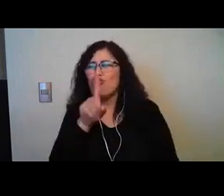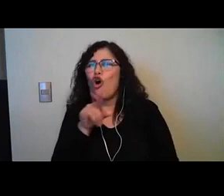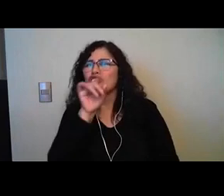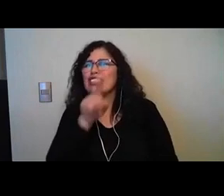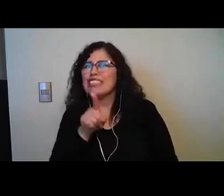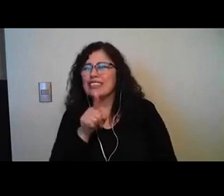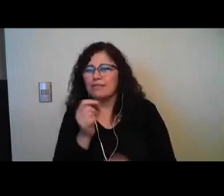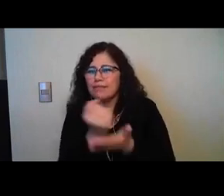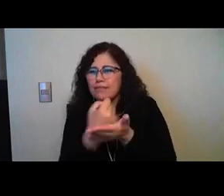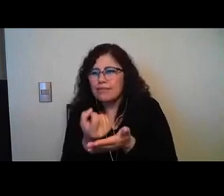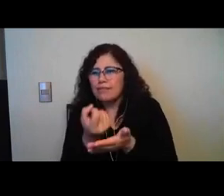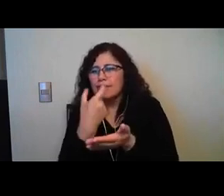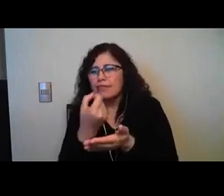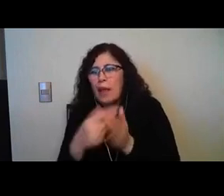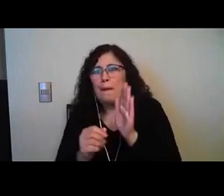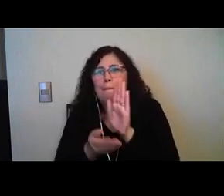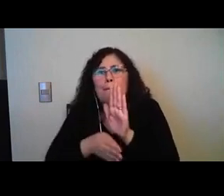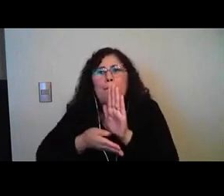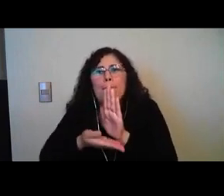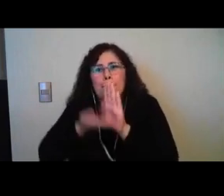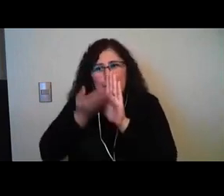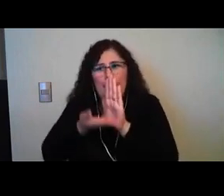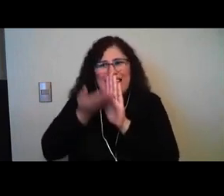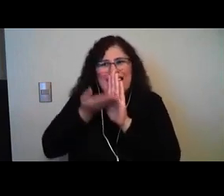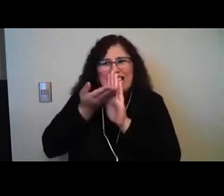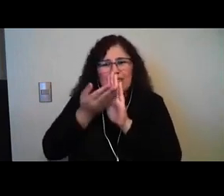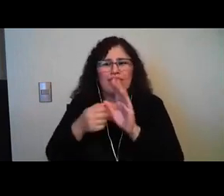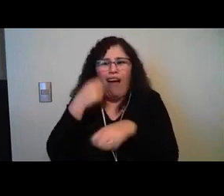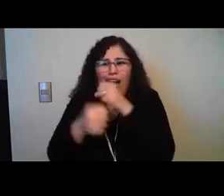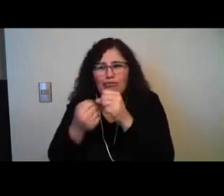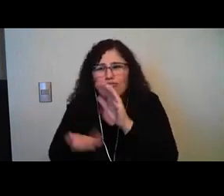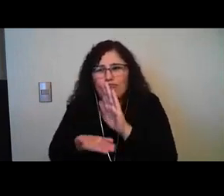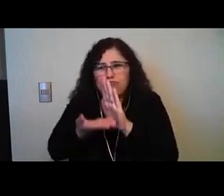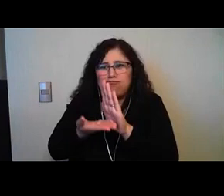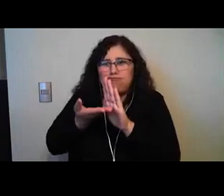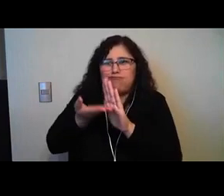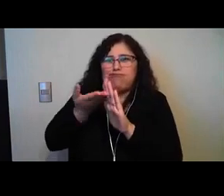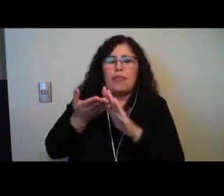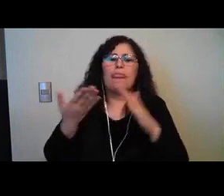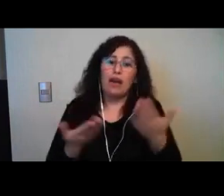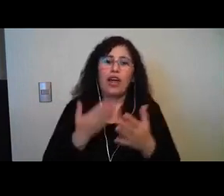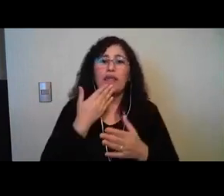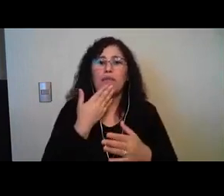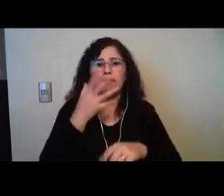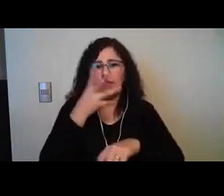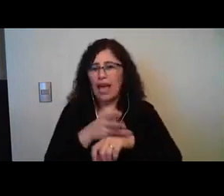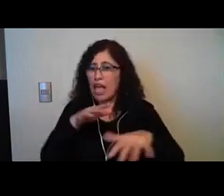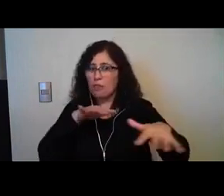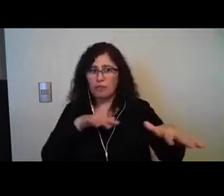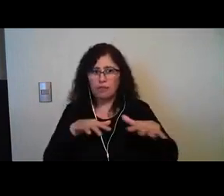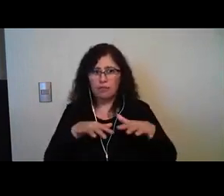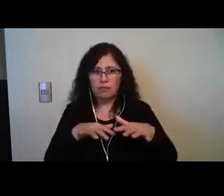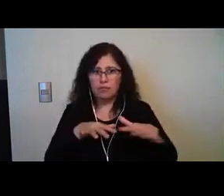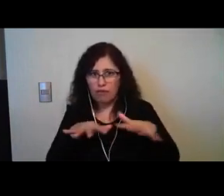de levodopa. Tras varios años de tratamiento, muchos pacientes desarrollan movimientos de tipo cuneiforme, que son movimientos más específicos,